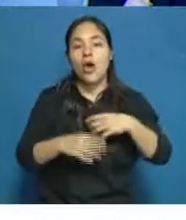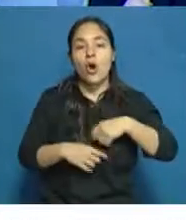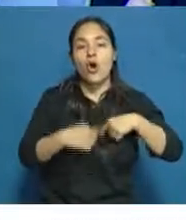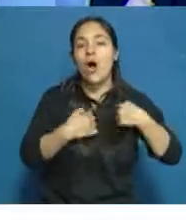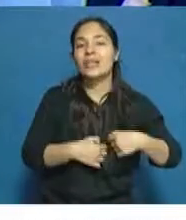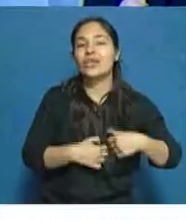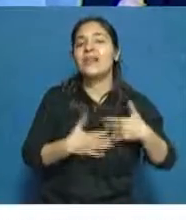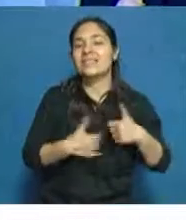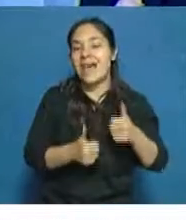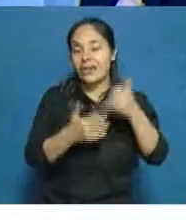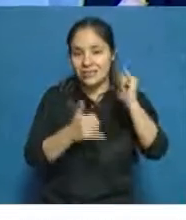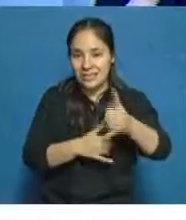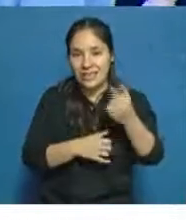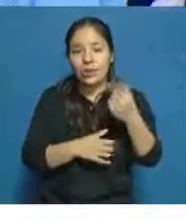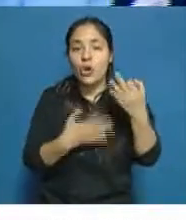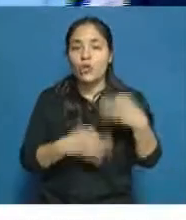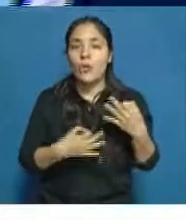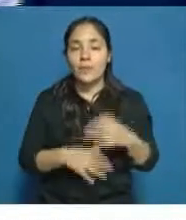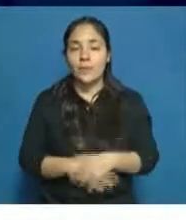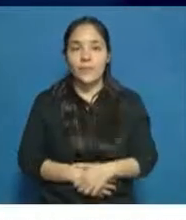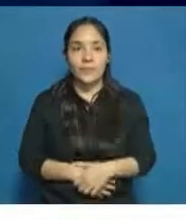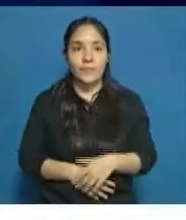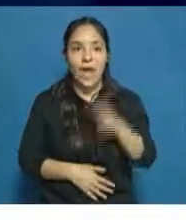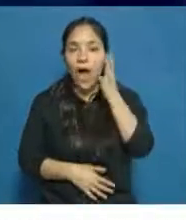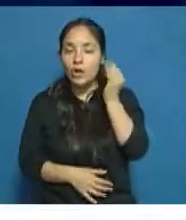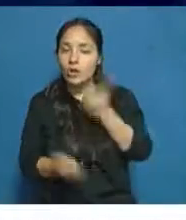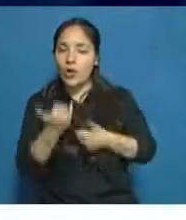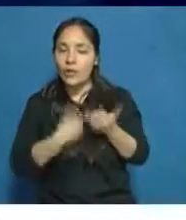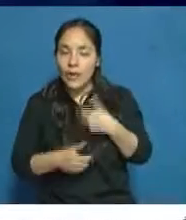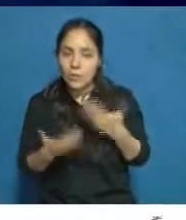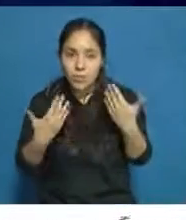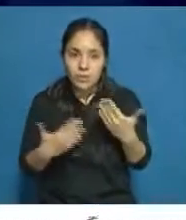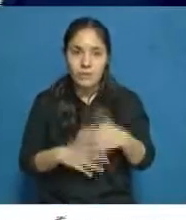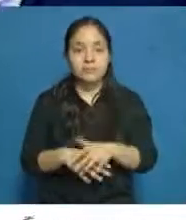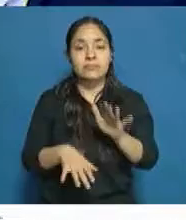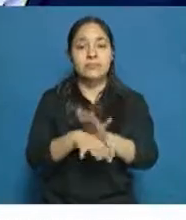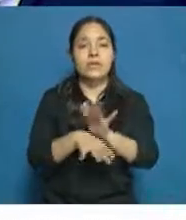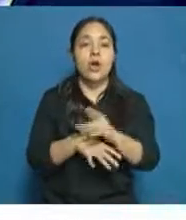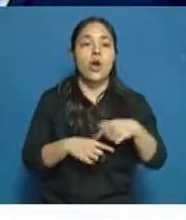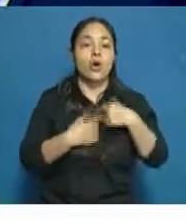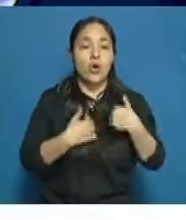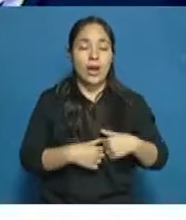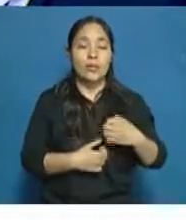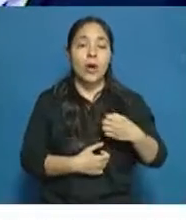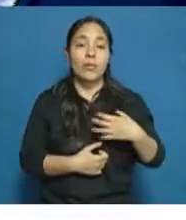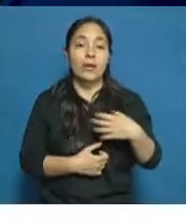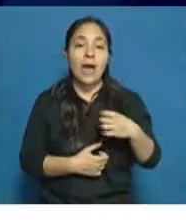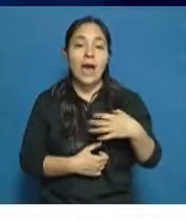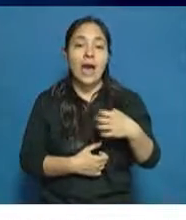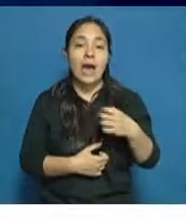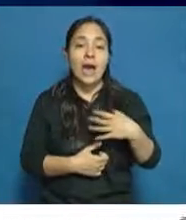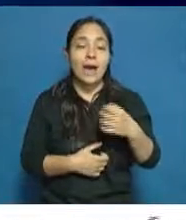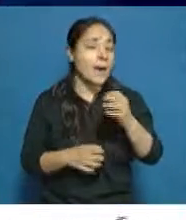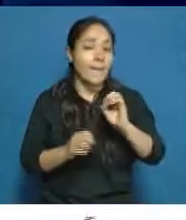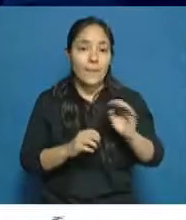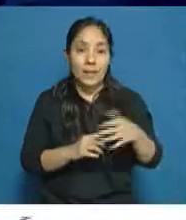estoy muy bien. De hecho, ¿qué nos puede contar de lo que es una arritmia que tengo, que se produce, que es